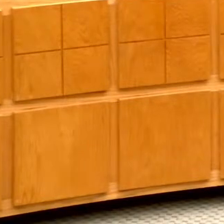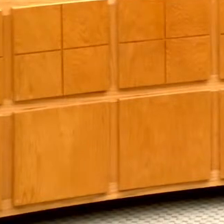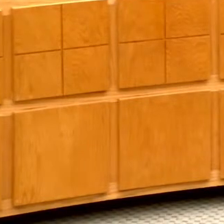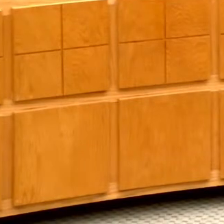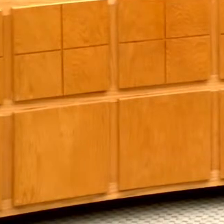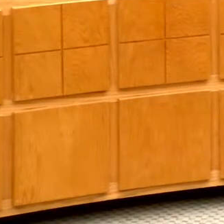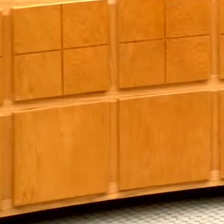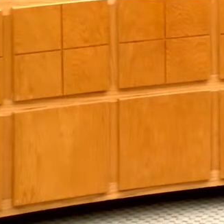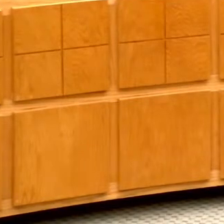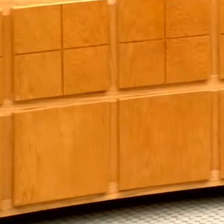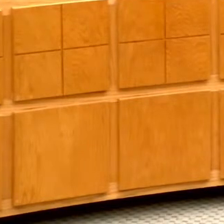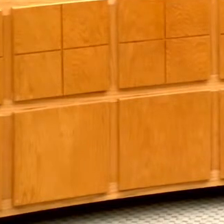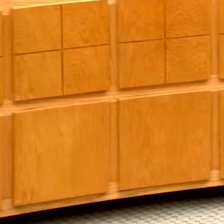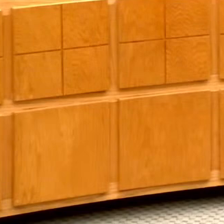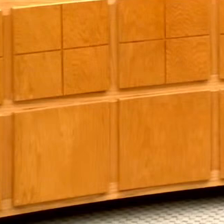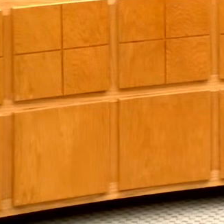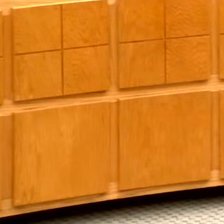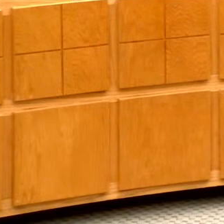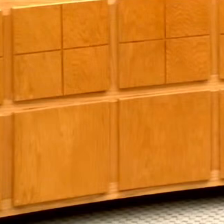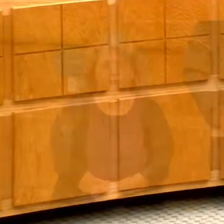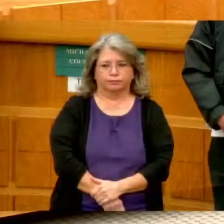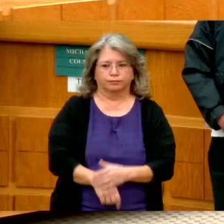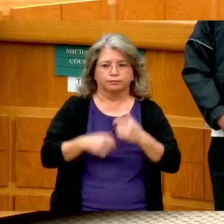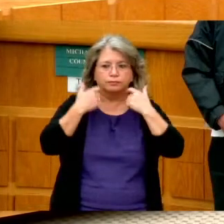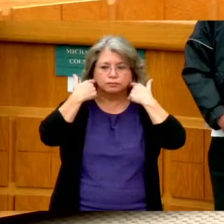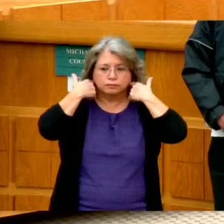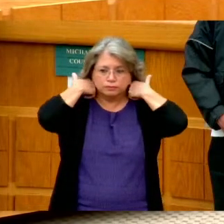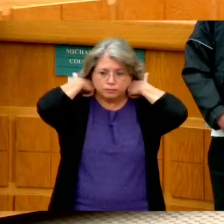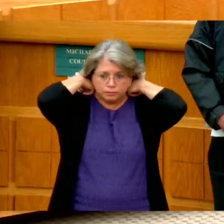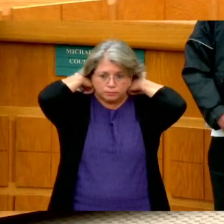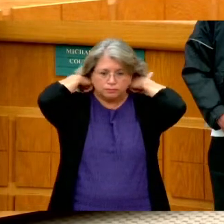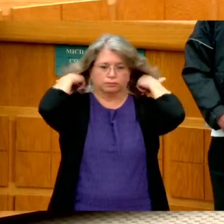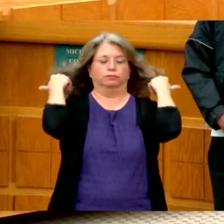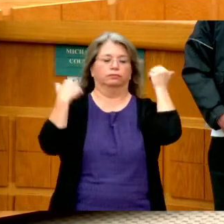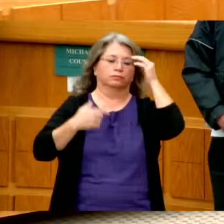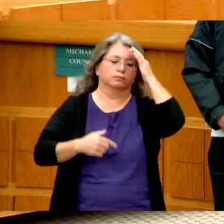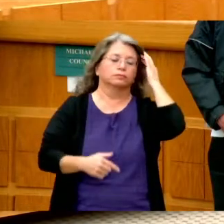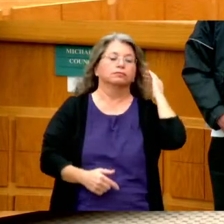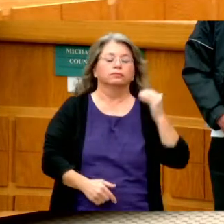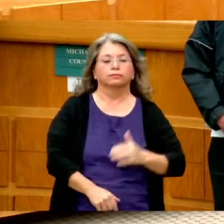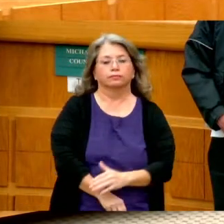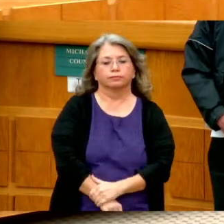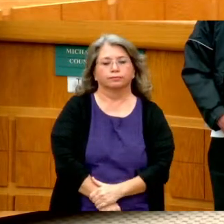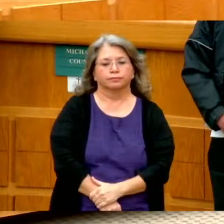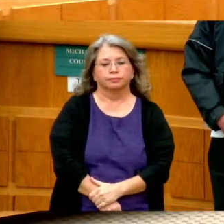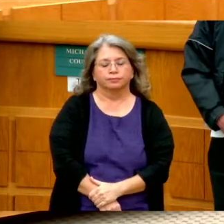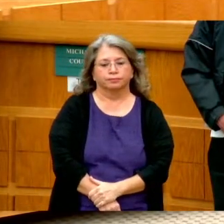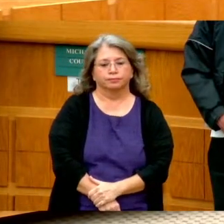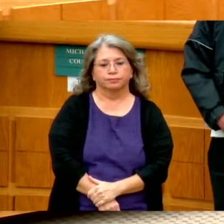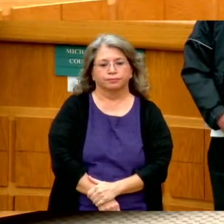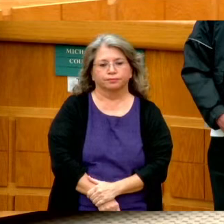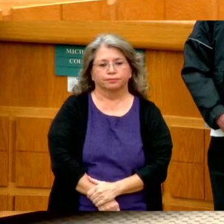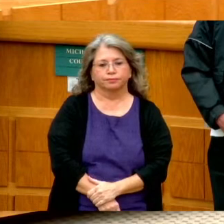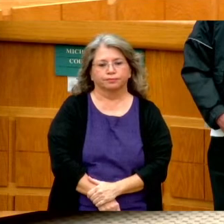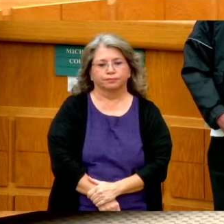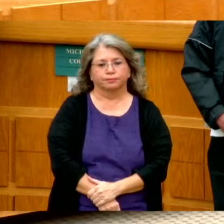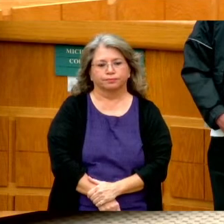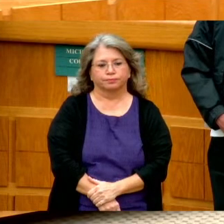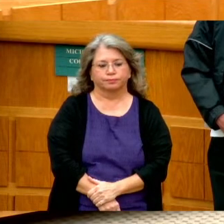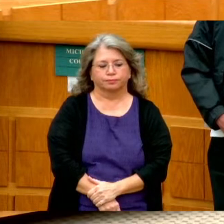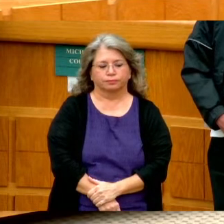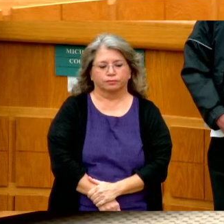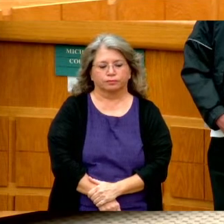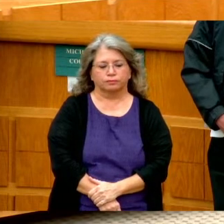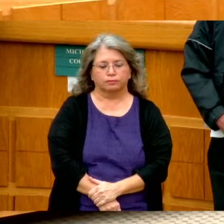www.cctexas.com/coronavirus, pero para quienes no tienen acceso podremos registrar en el mismo lugar. El día martes también vamos a vacunar. Recuerde traer su identificación y